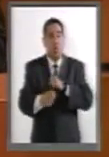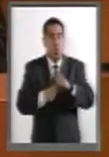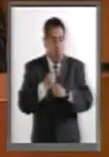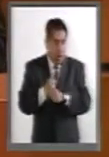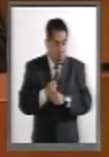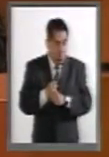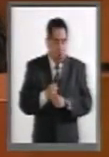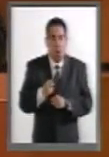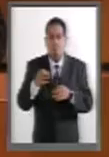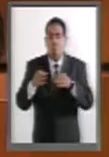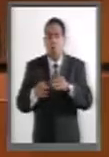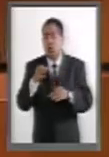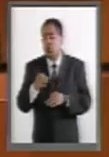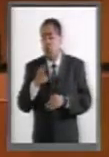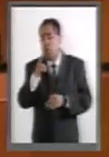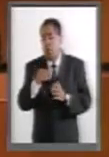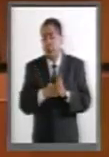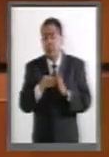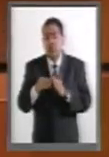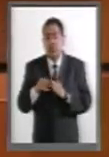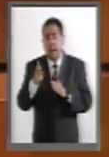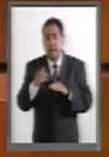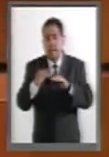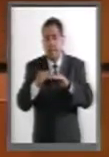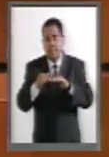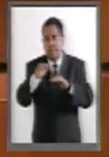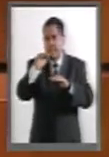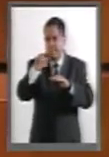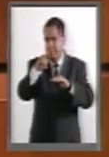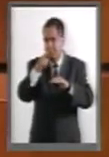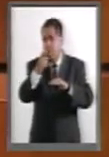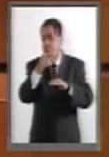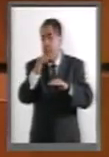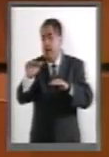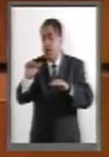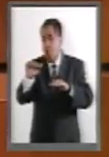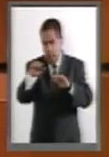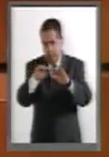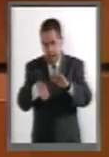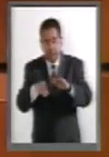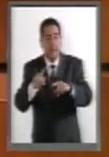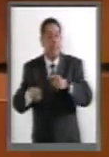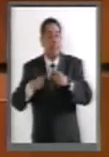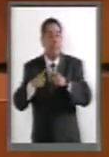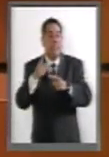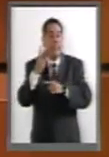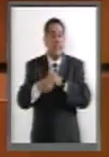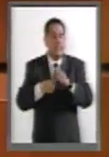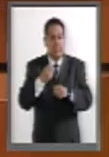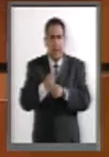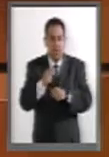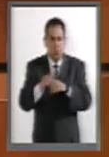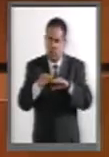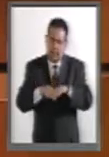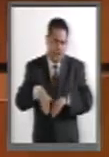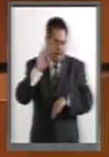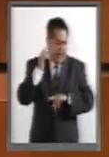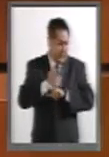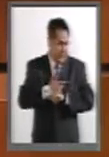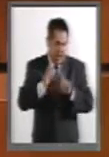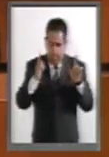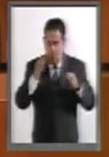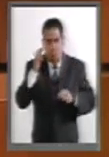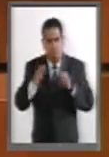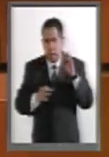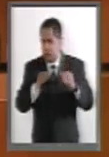año, en juicios cuya cuantía sea menor a 1,5 millones de pesos, y en el tercer año ya no existirá limitación